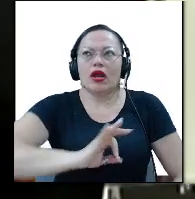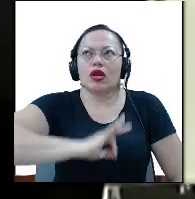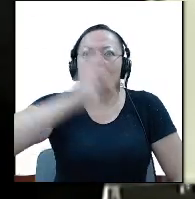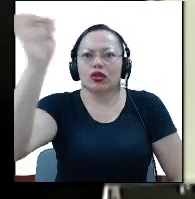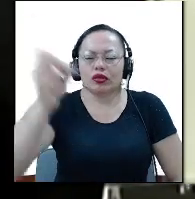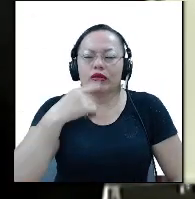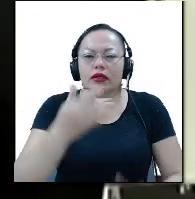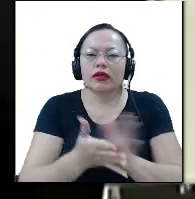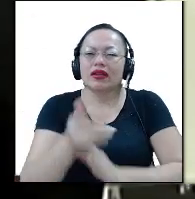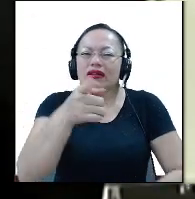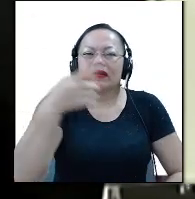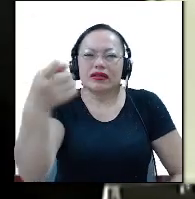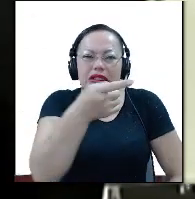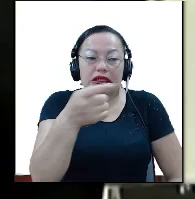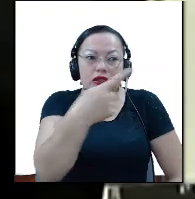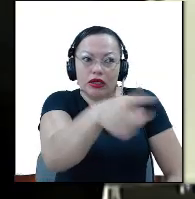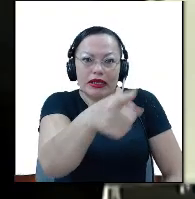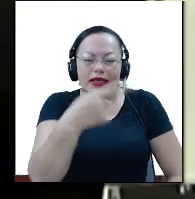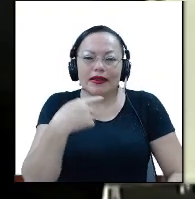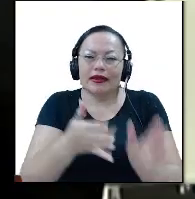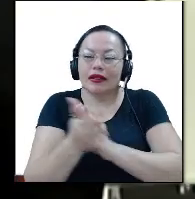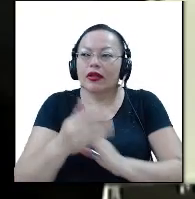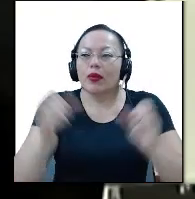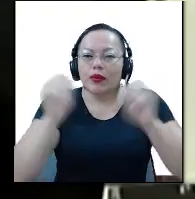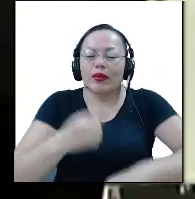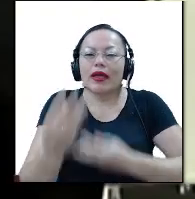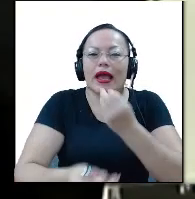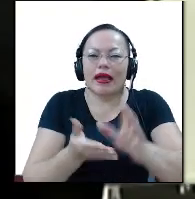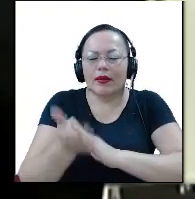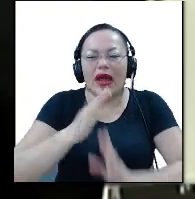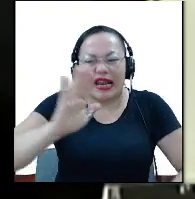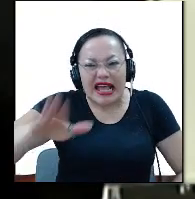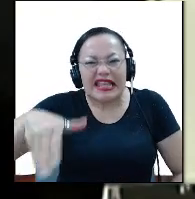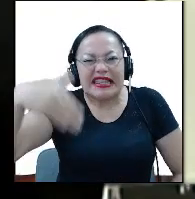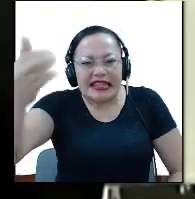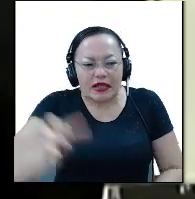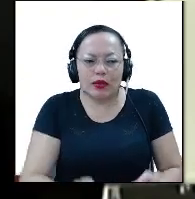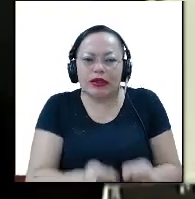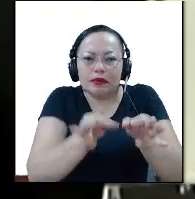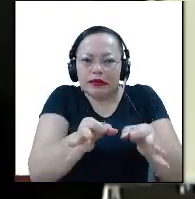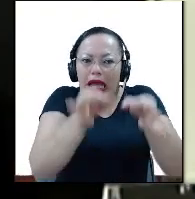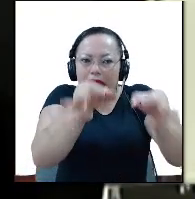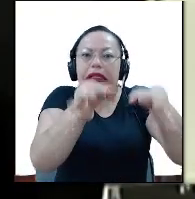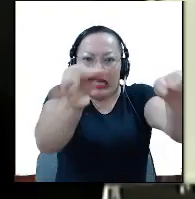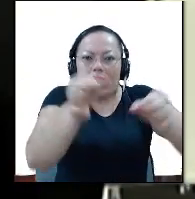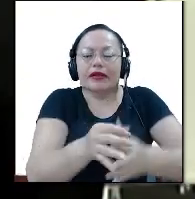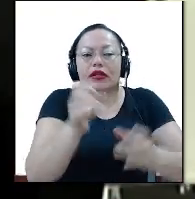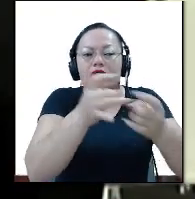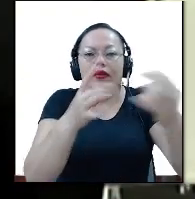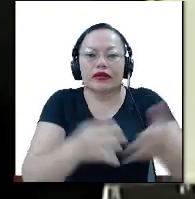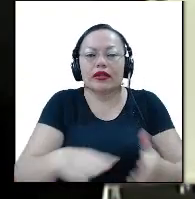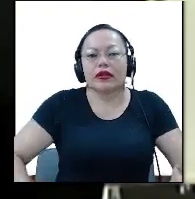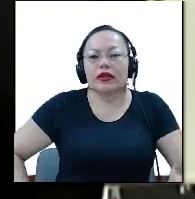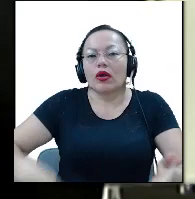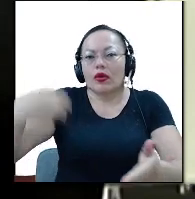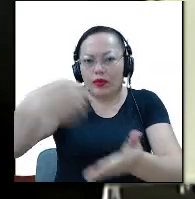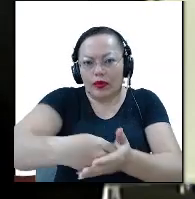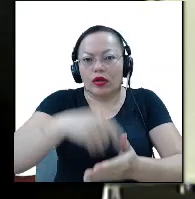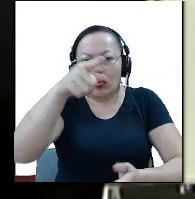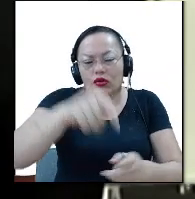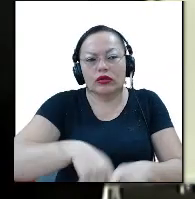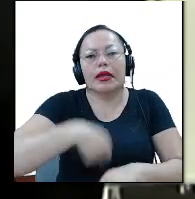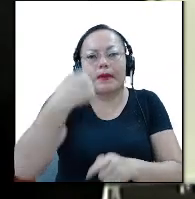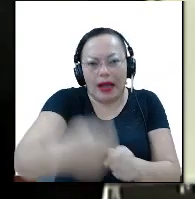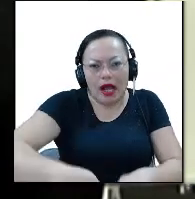Si usted tiene un crédito con ellos, lo único que va a poder hacer es postergar su fecha de pago para que cuando tenga como nuevamente